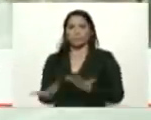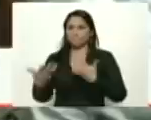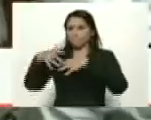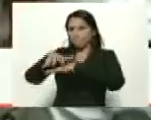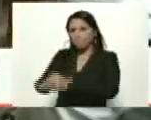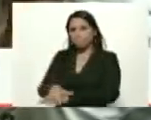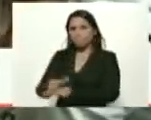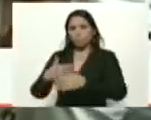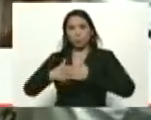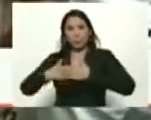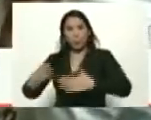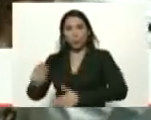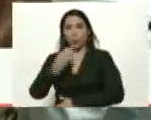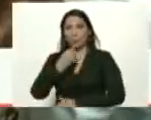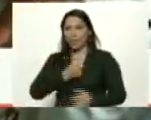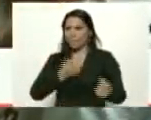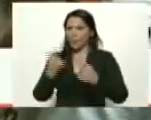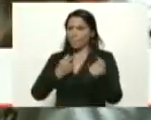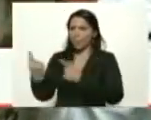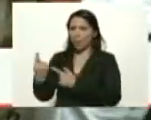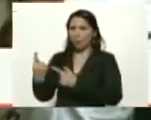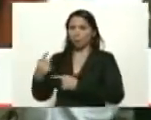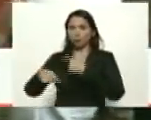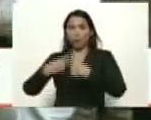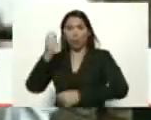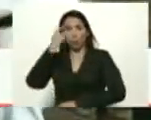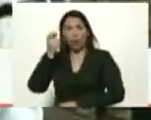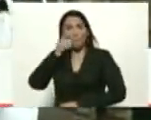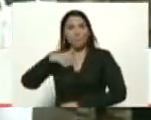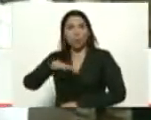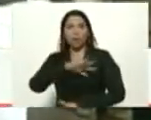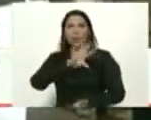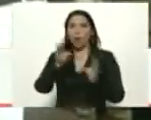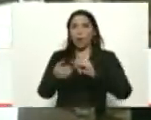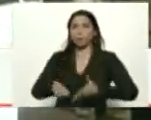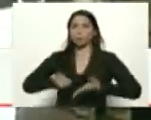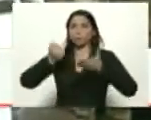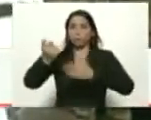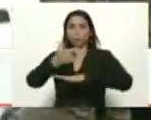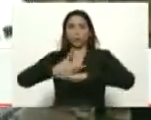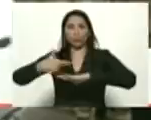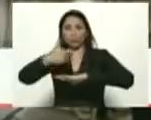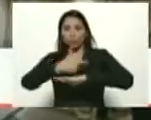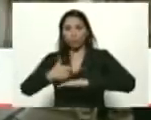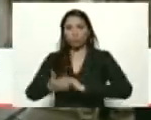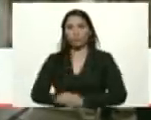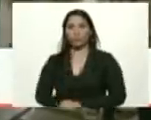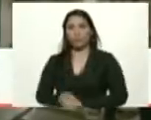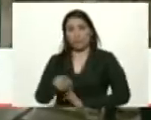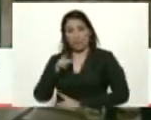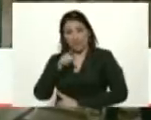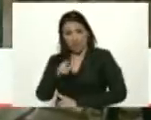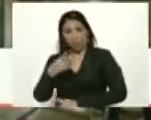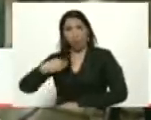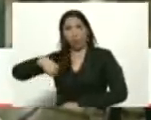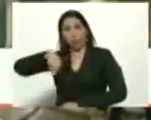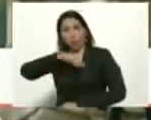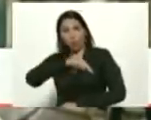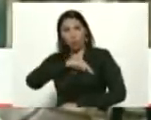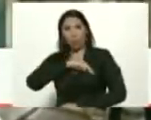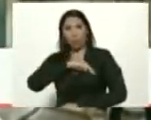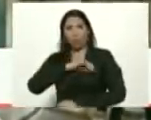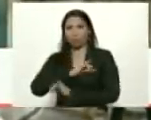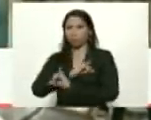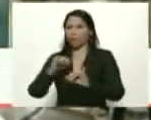garantizamos el alimento que día a día va para el pueblo, para los CLAS, para las gobernaciones. Desde allí nosotros